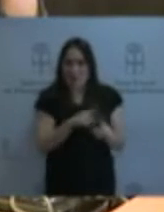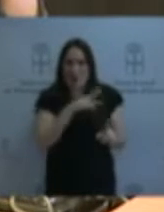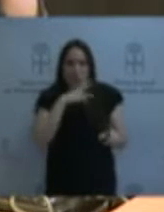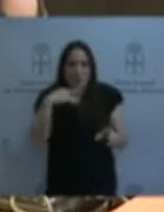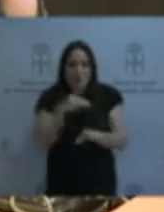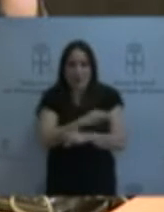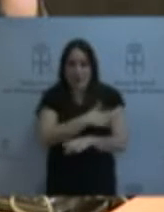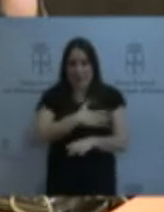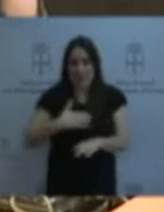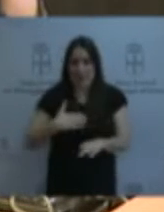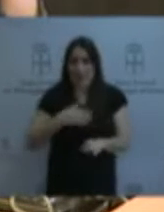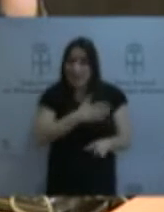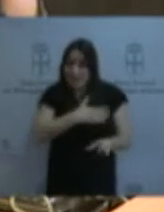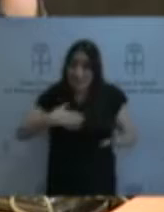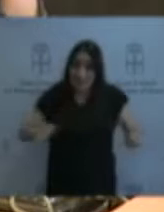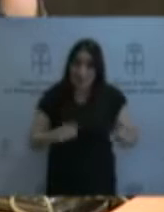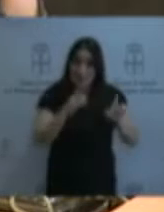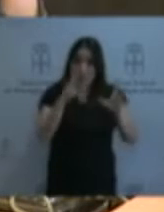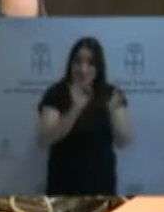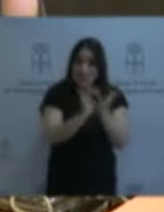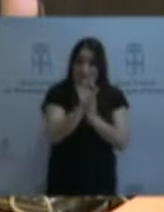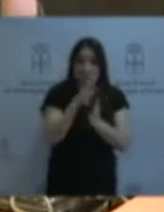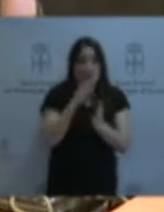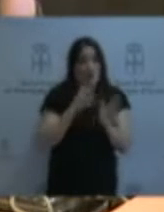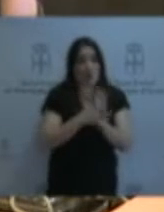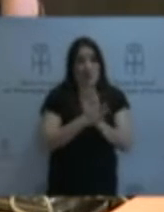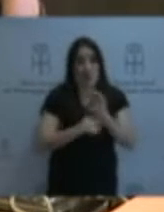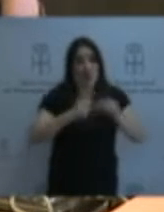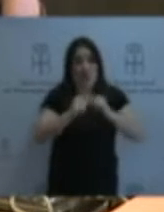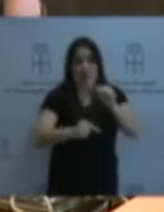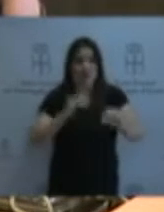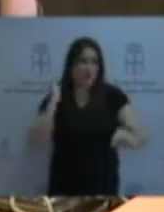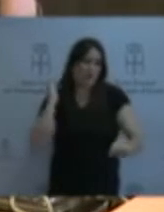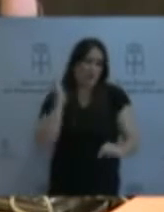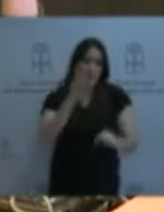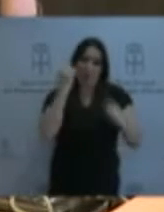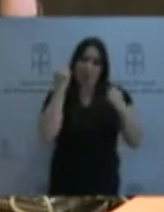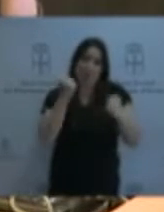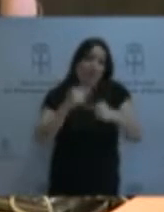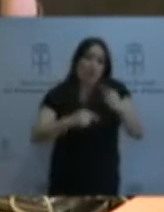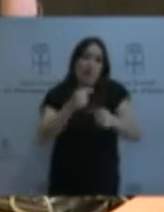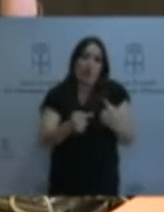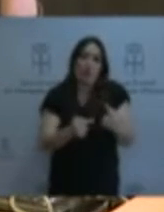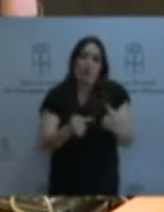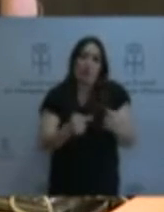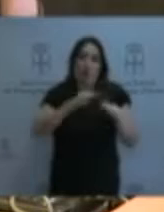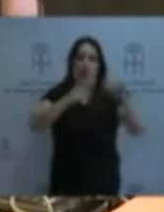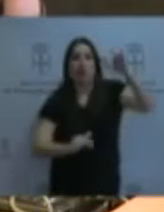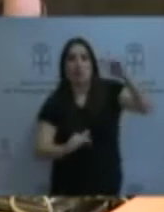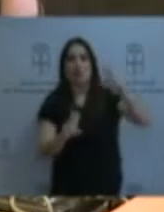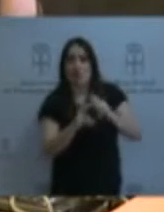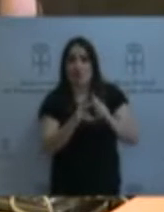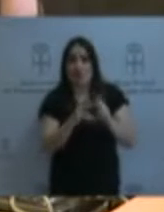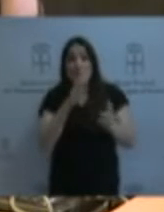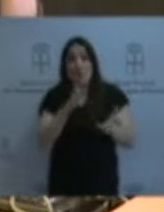de liberalización de los mismos cuyos efectos serían sin duda tendrían como consecuencia una mayor desigualdad social. Porque miren,